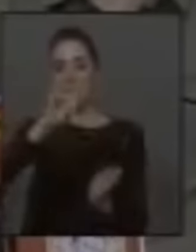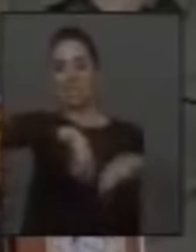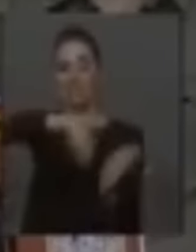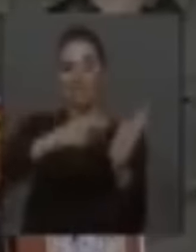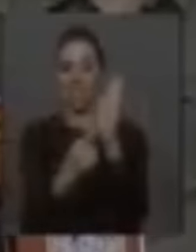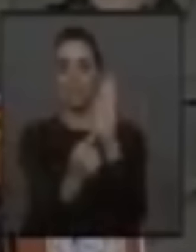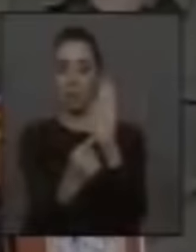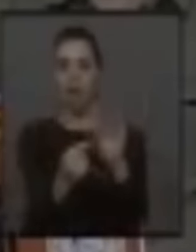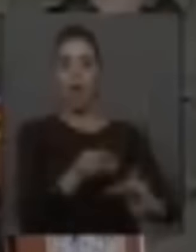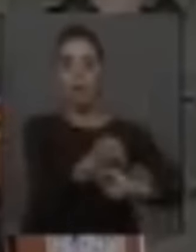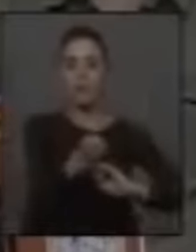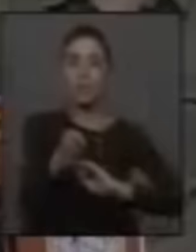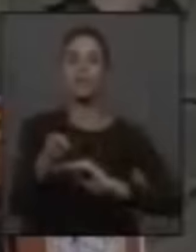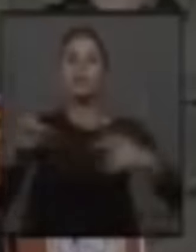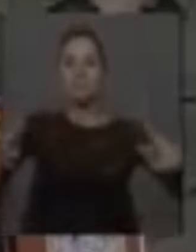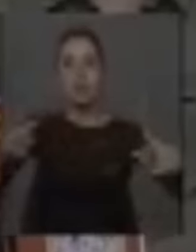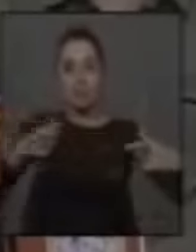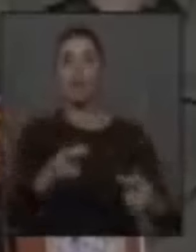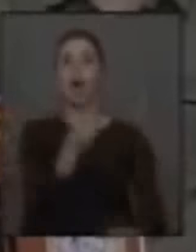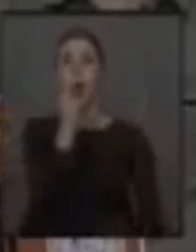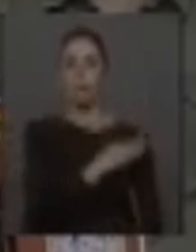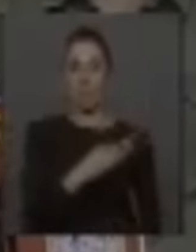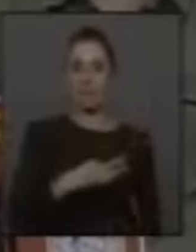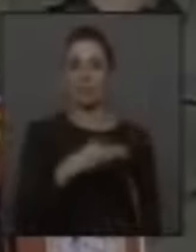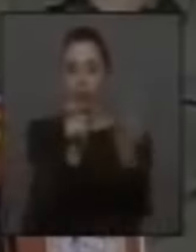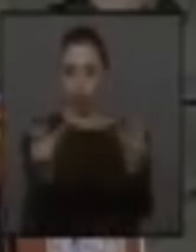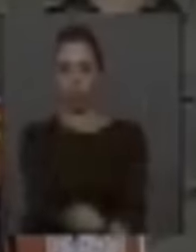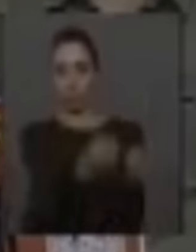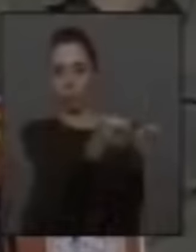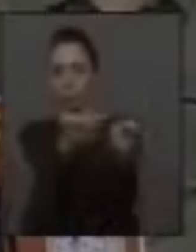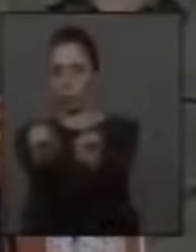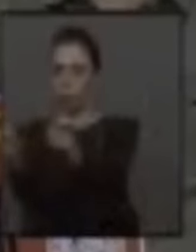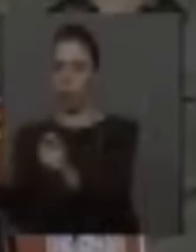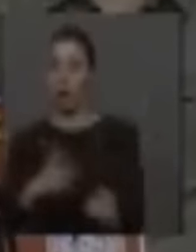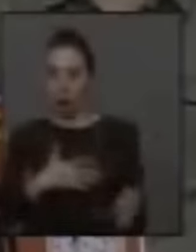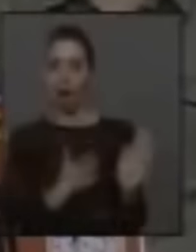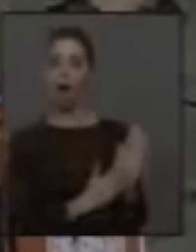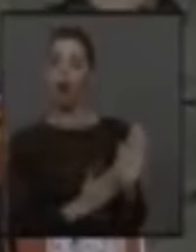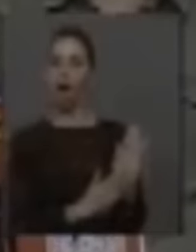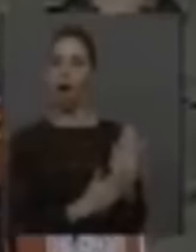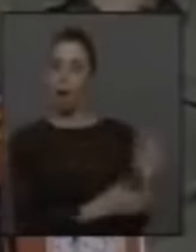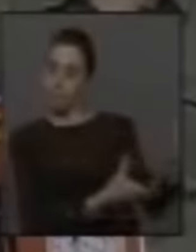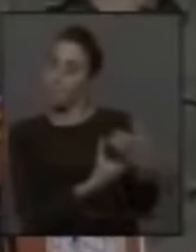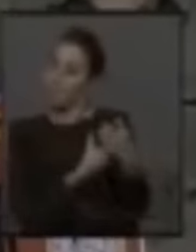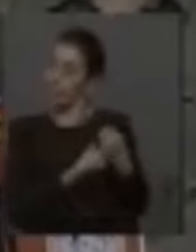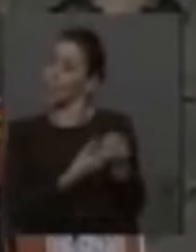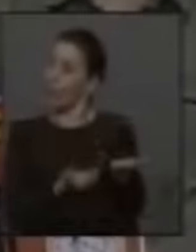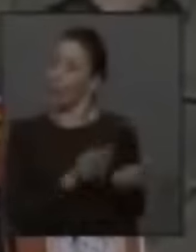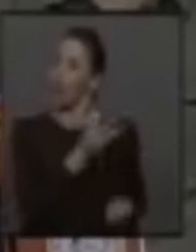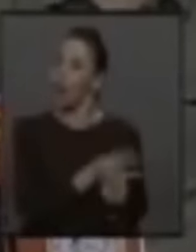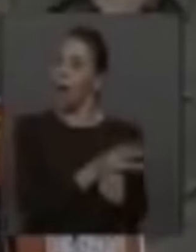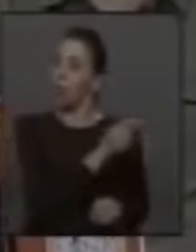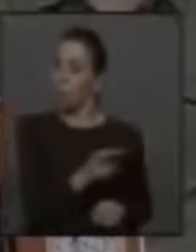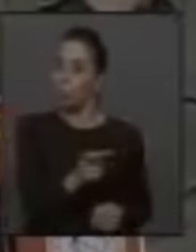firmas en nuestro trabajo territorial, las cuales se las vamos a entregar al ministro, a los distintos ministros, para que sientan que esto también es una presión, porque los adultos mayores lo